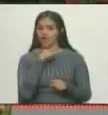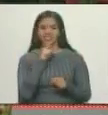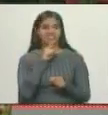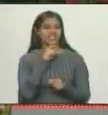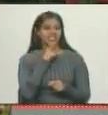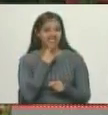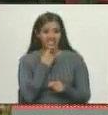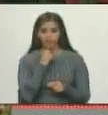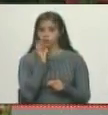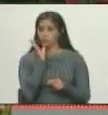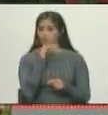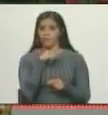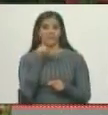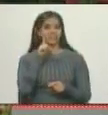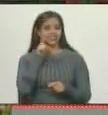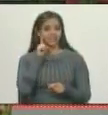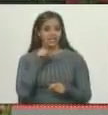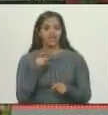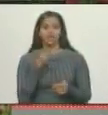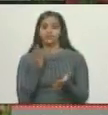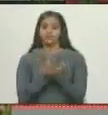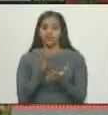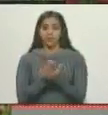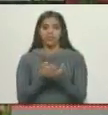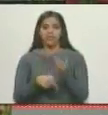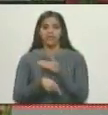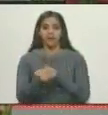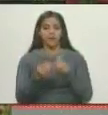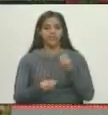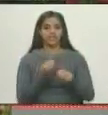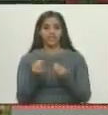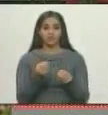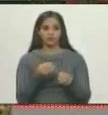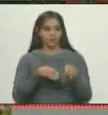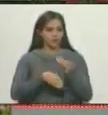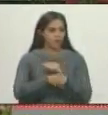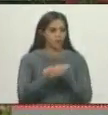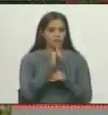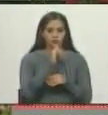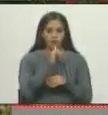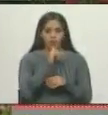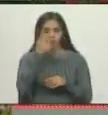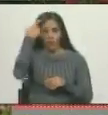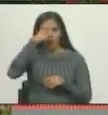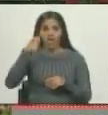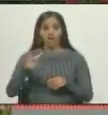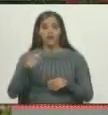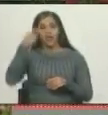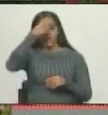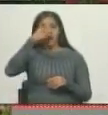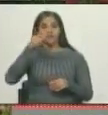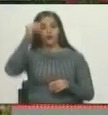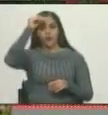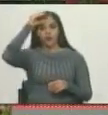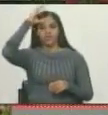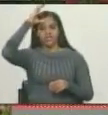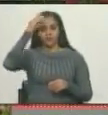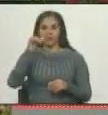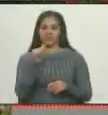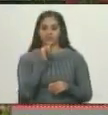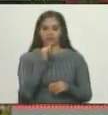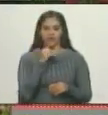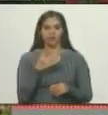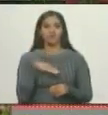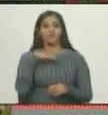tenemos mentiras. Cada vez que vamos haciendo algo, se lo vamos informando a nuestro pueblo. Nuestro pueblo es un pueblo consciente, informado,